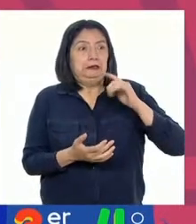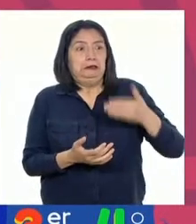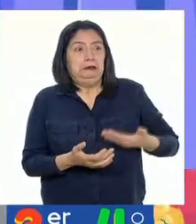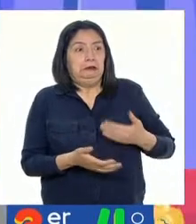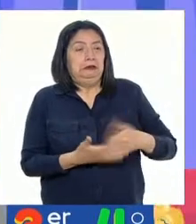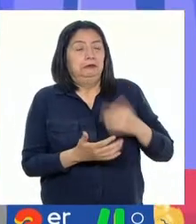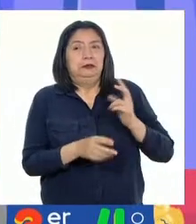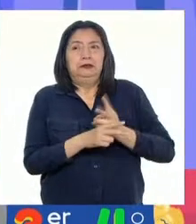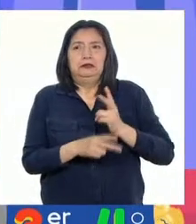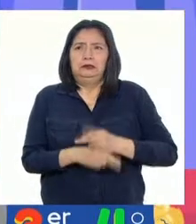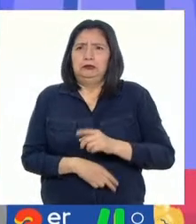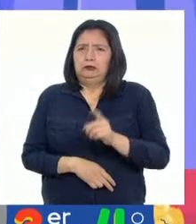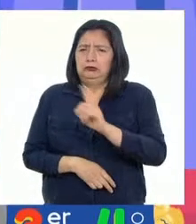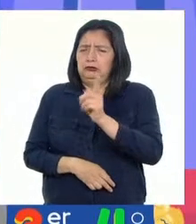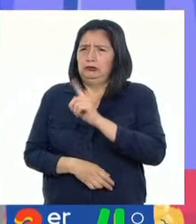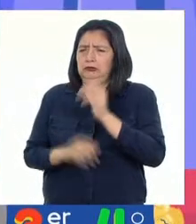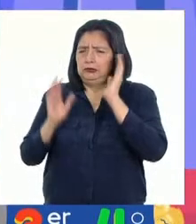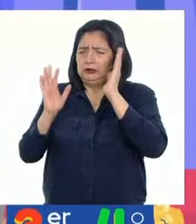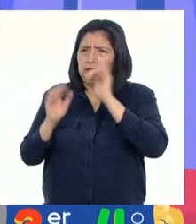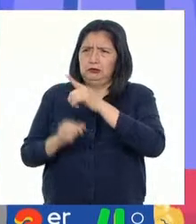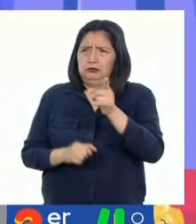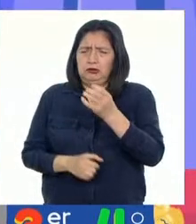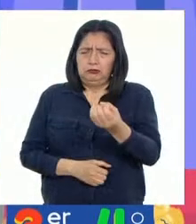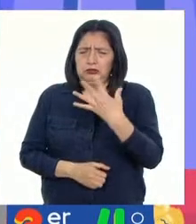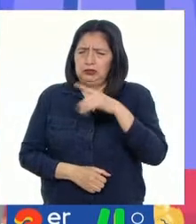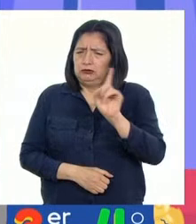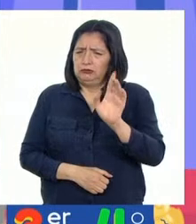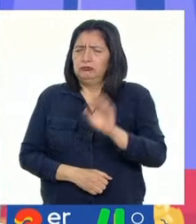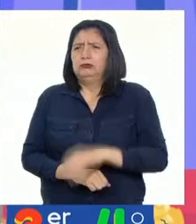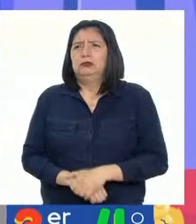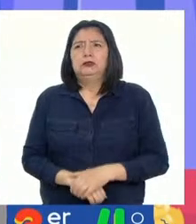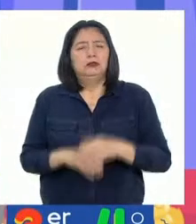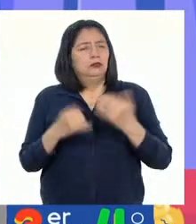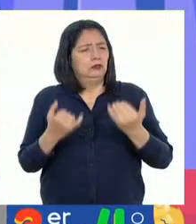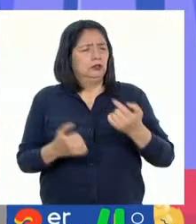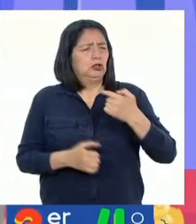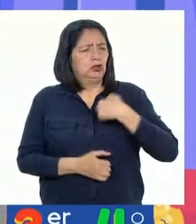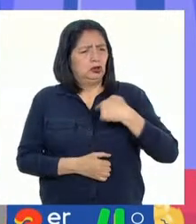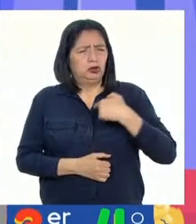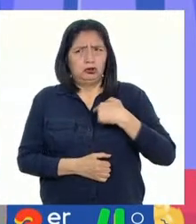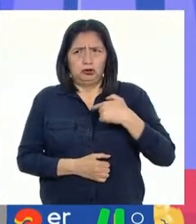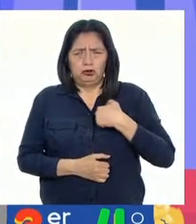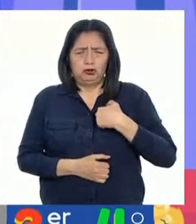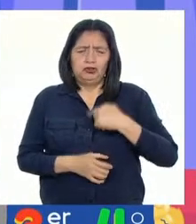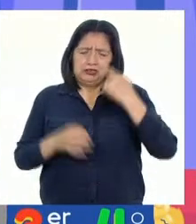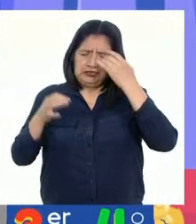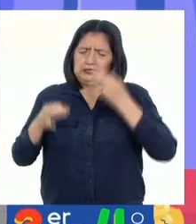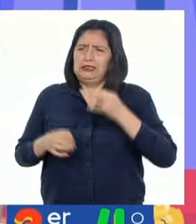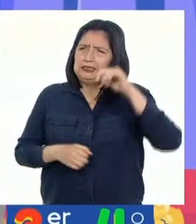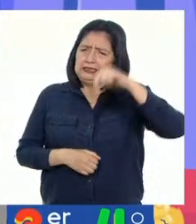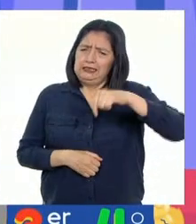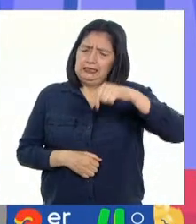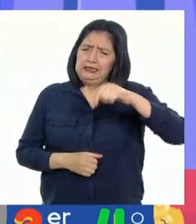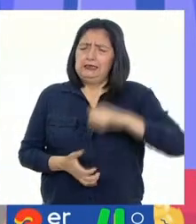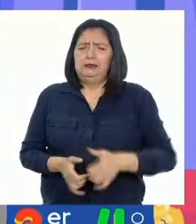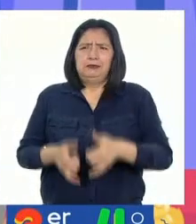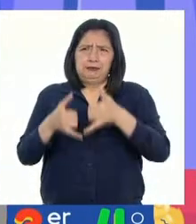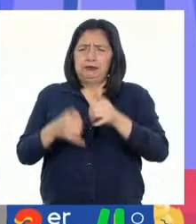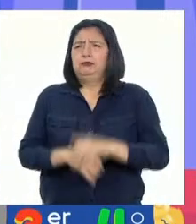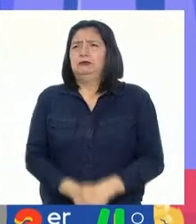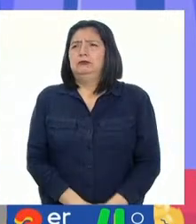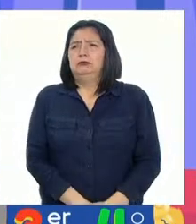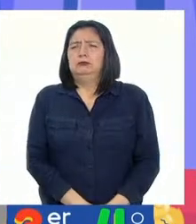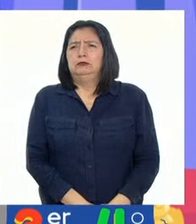Vizcacha. No voy a seguir escuchando lo que dices. Ahora yo tomaré las decisiones de esta